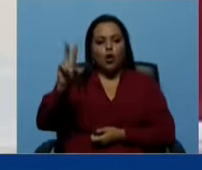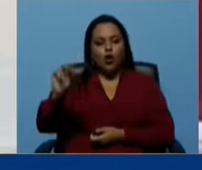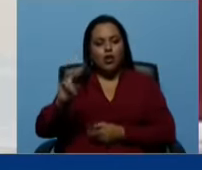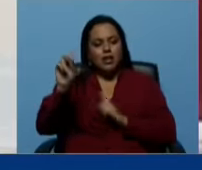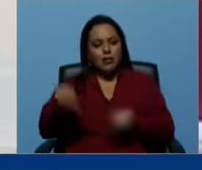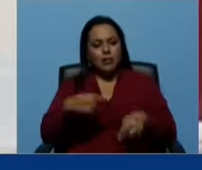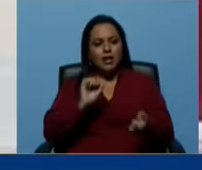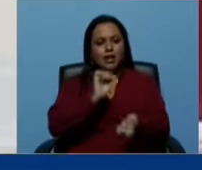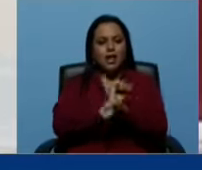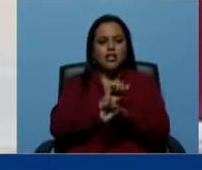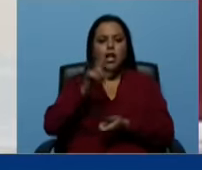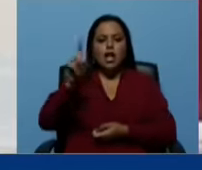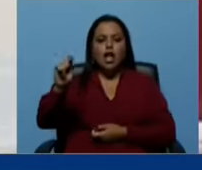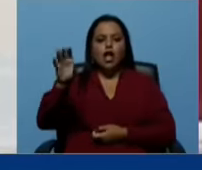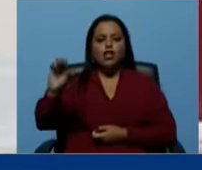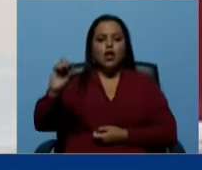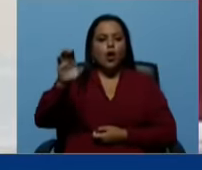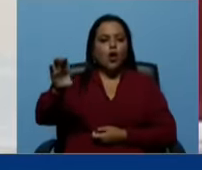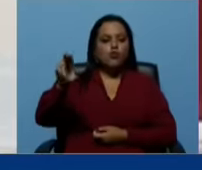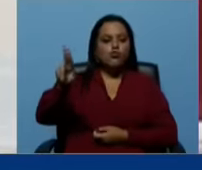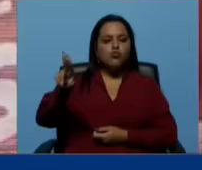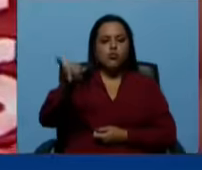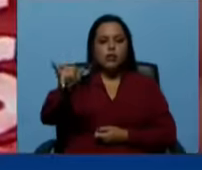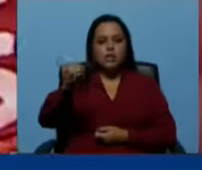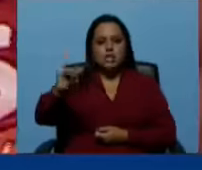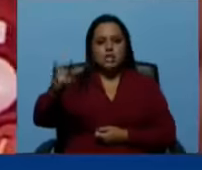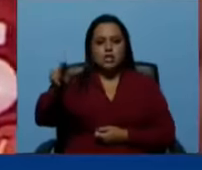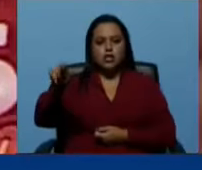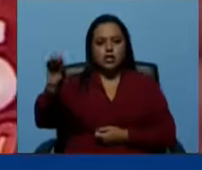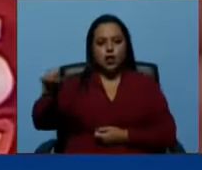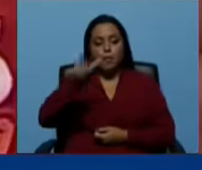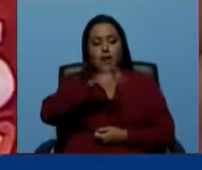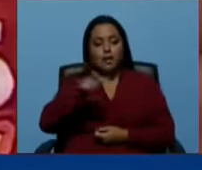Tocuyita. Para los terroristas, para los criminales.